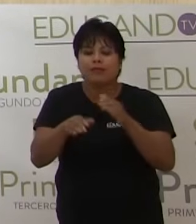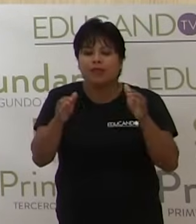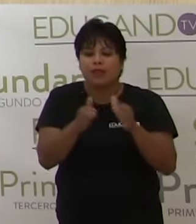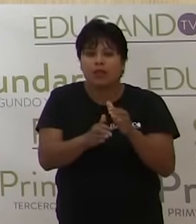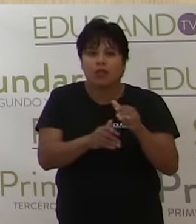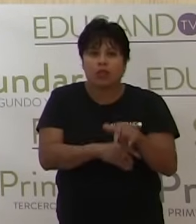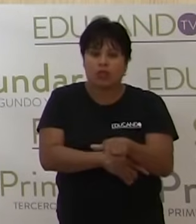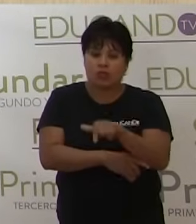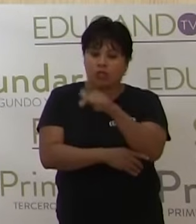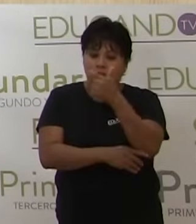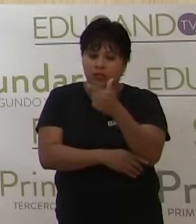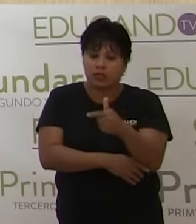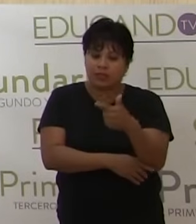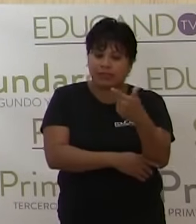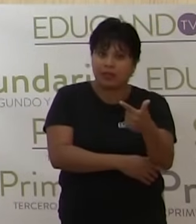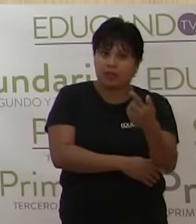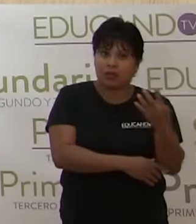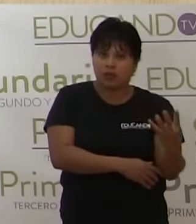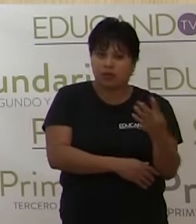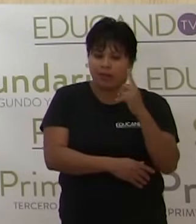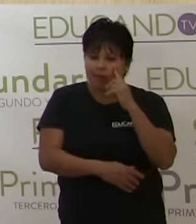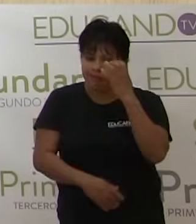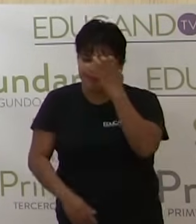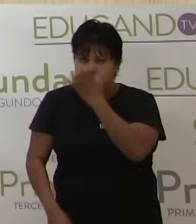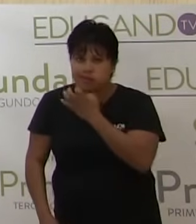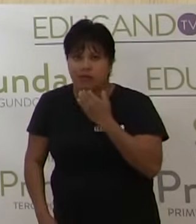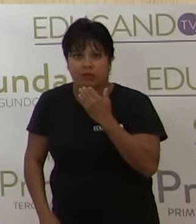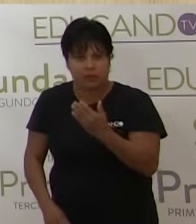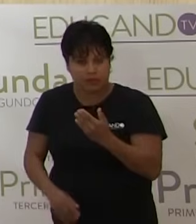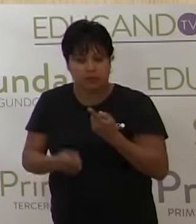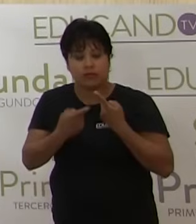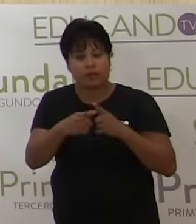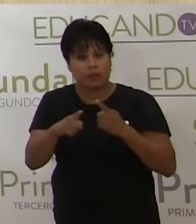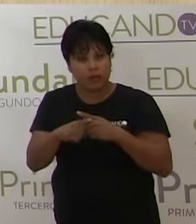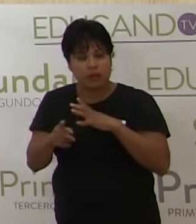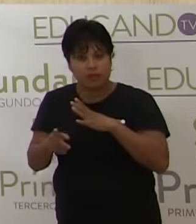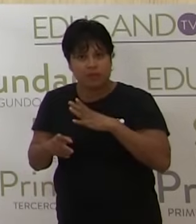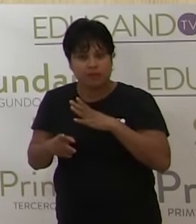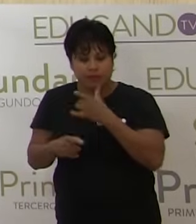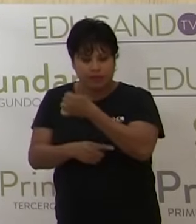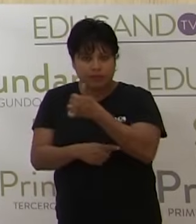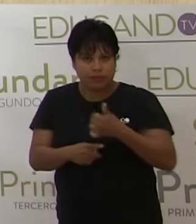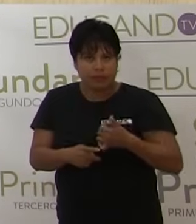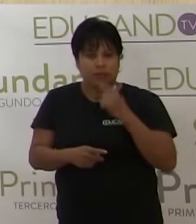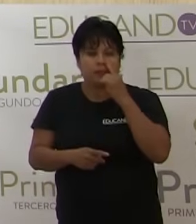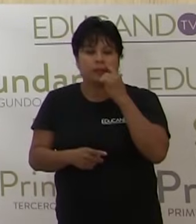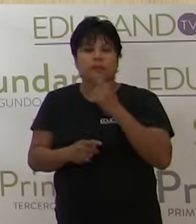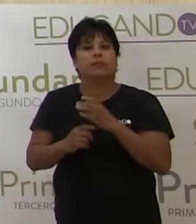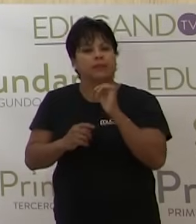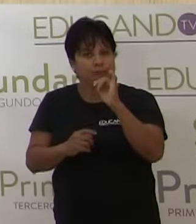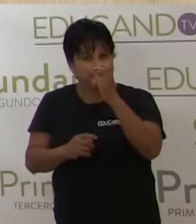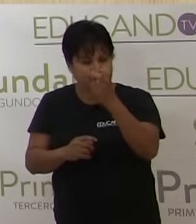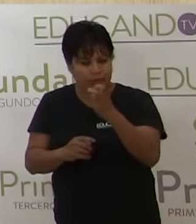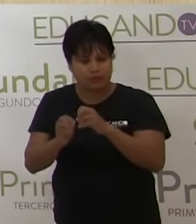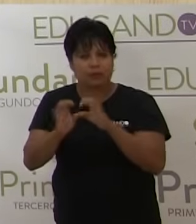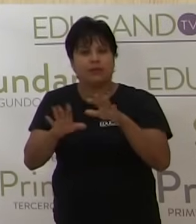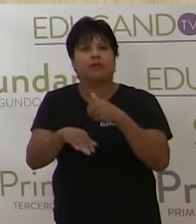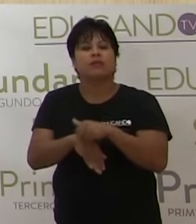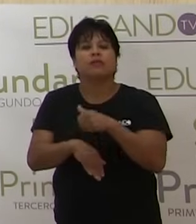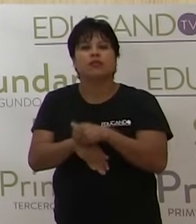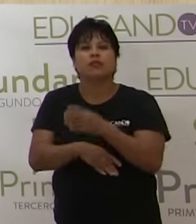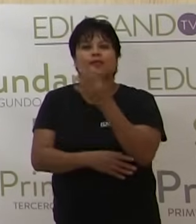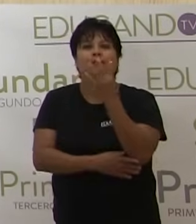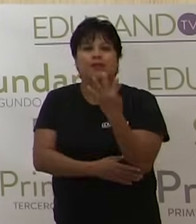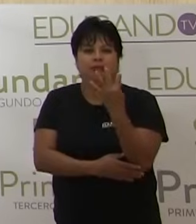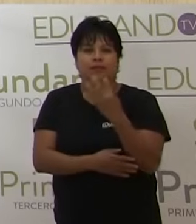12 el 7 o el cu observa bien el conjunto de elementos que representa cada uno Claro en el número